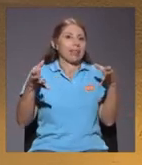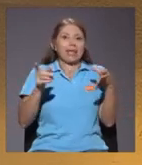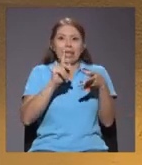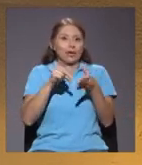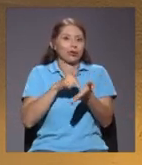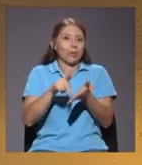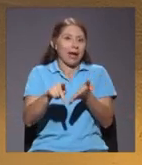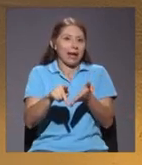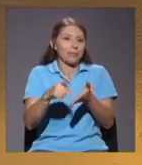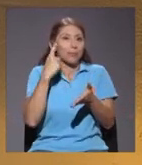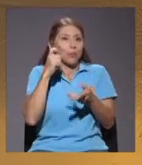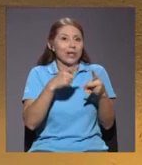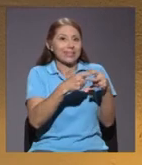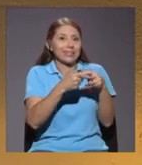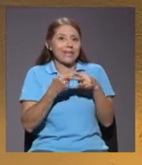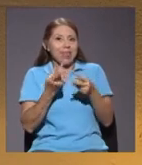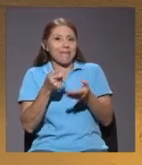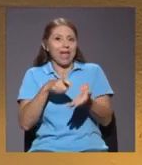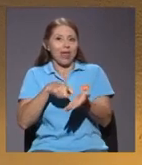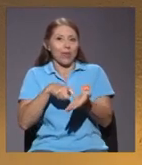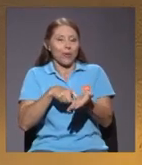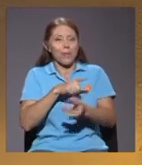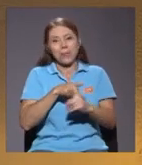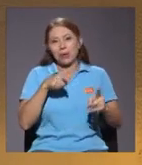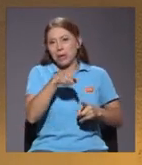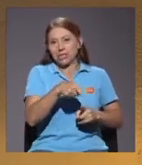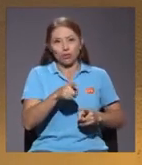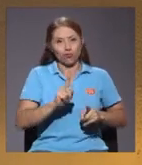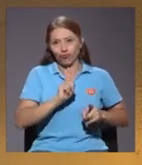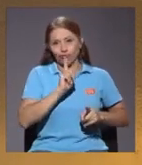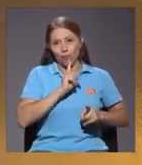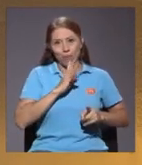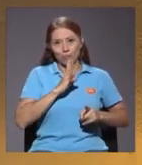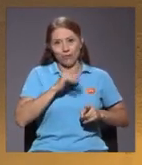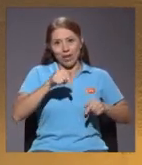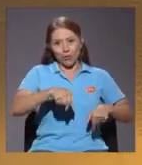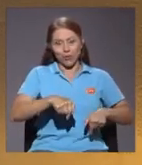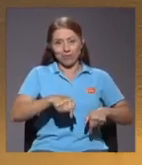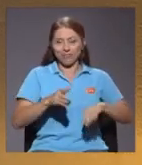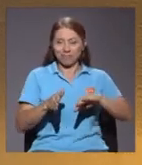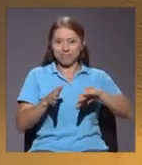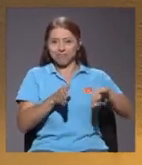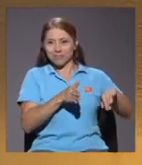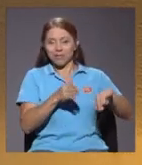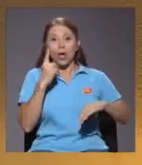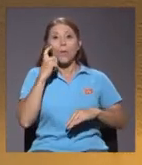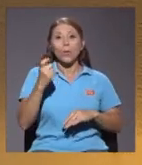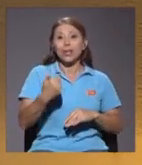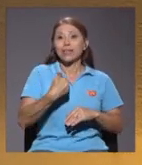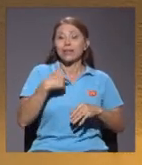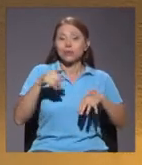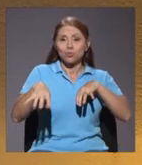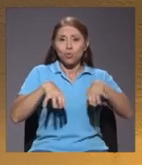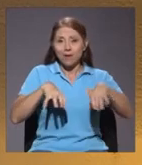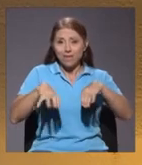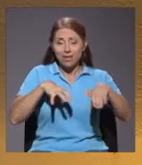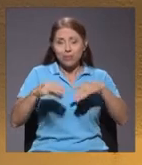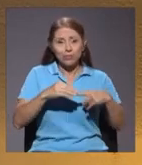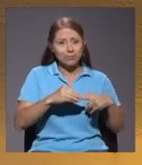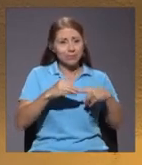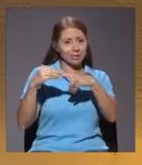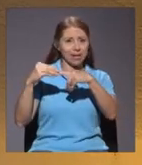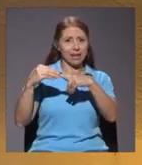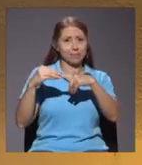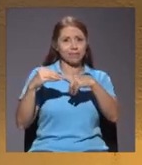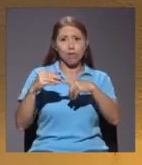pero eso es otro problema y otra historia de la que no vamos a hablar hoy porque tenemos un evento para mí especial